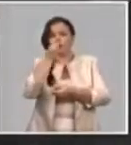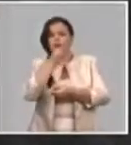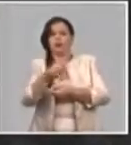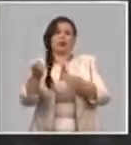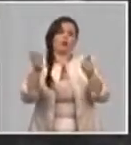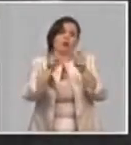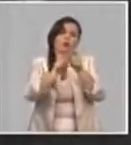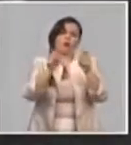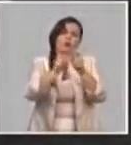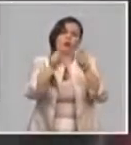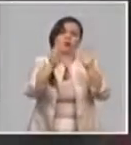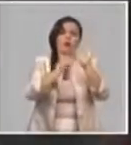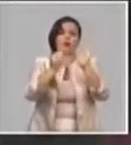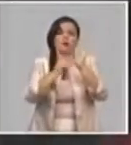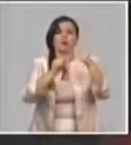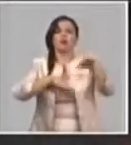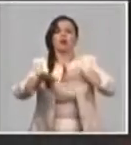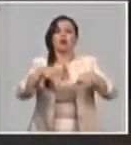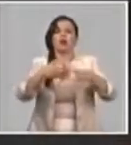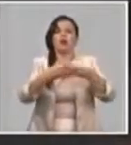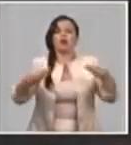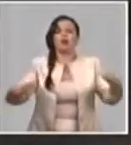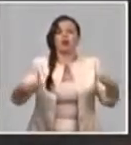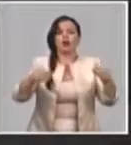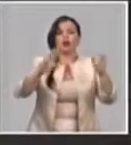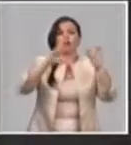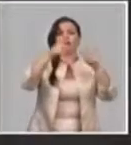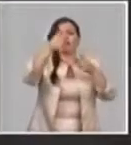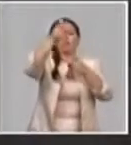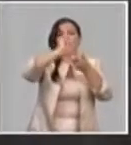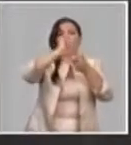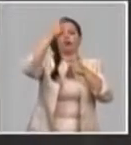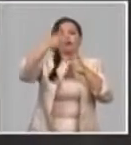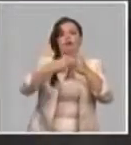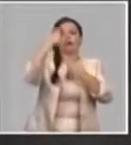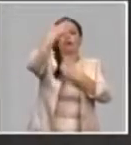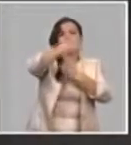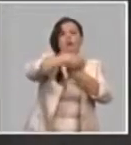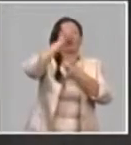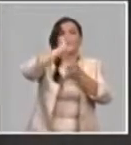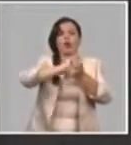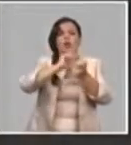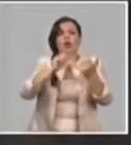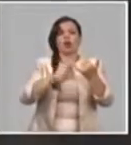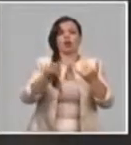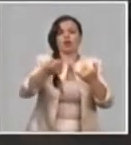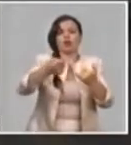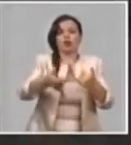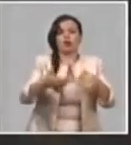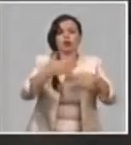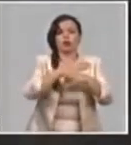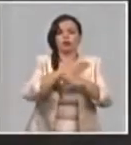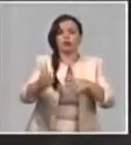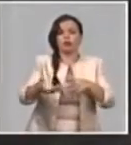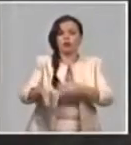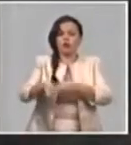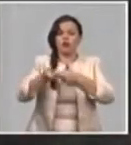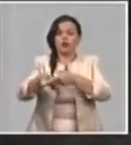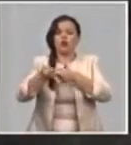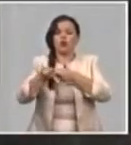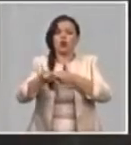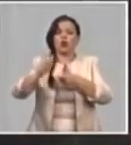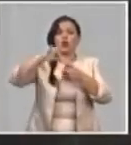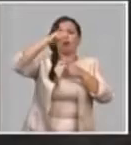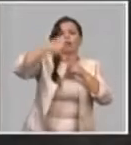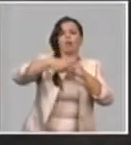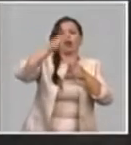tierras para el cultivo de maíz y frijol caupí que sustituyen importaciones, para completar la caballería de yuca y plátano por cada 1.000